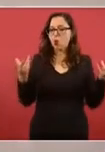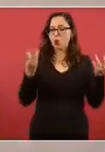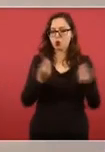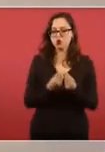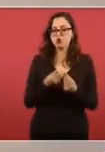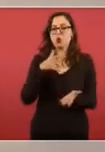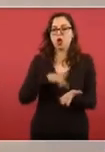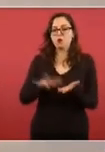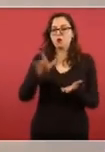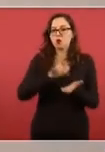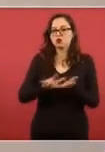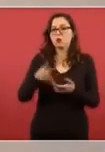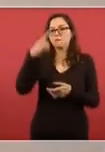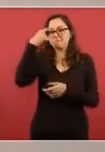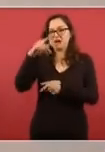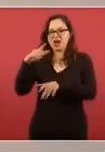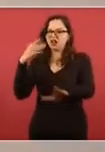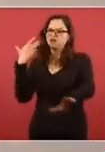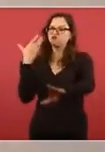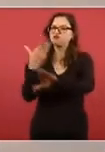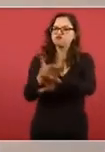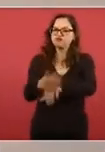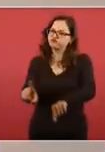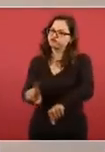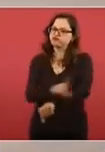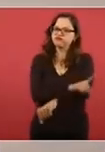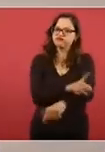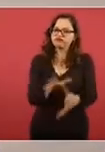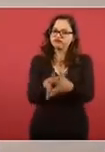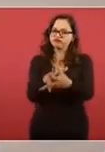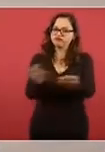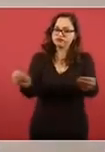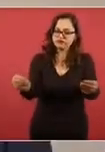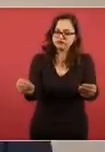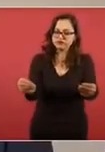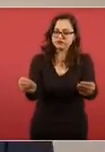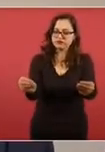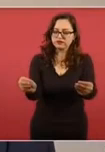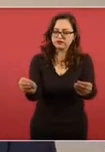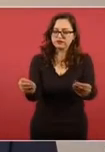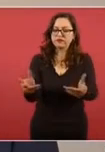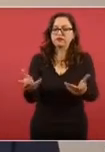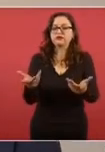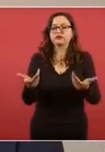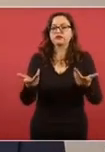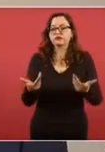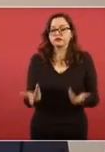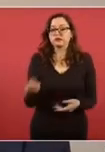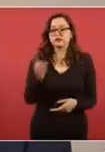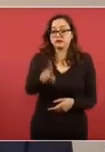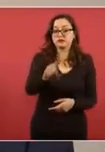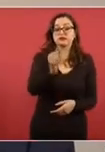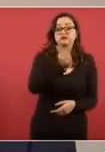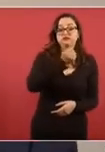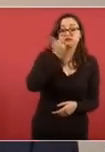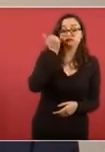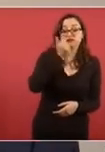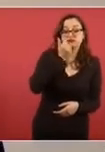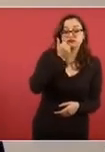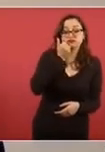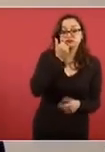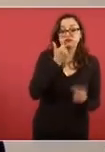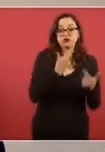durante los hechos, que tras la salida de la terminal de autobuses de Iguala, en ningún momento los